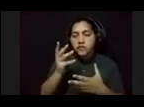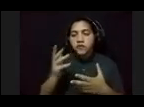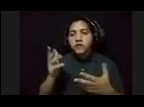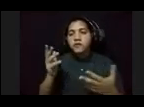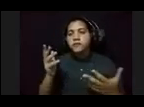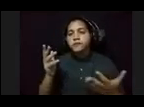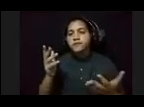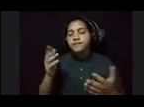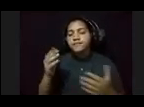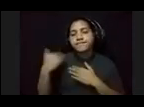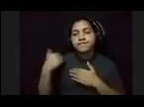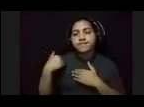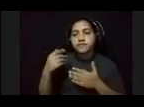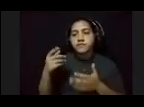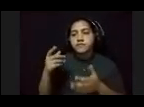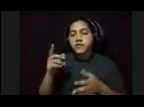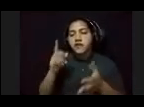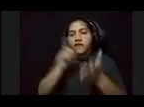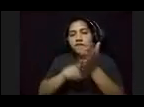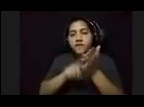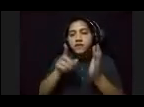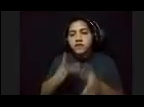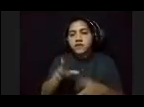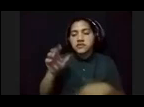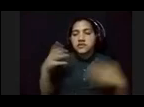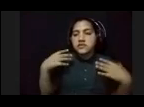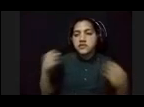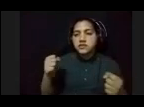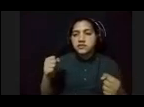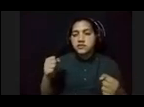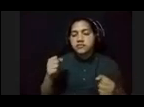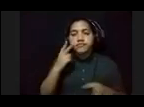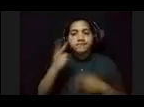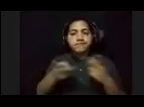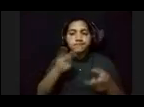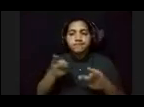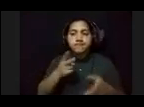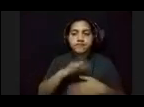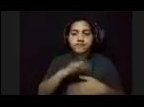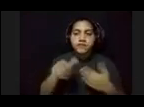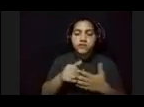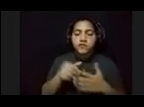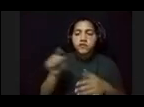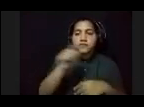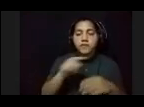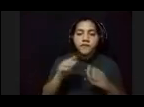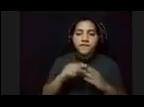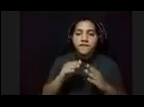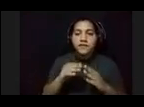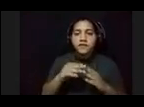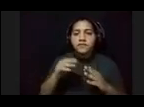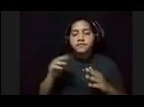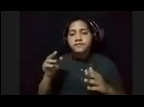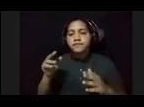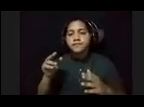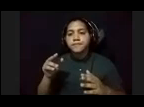los inspectores sanitarios, quienes fueron los que visitaron todas y cada una de las viviendas. Según